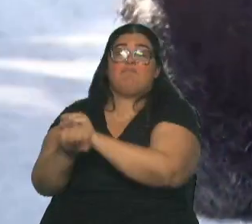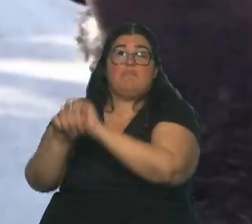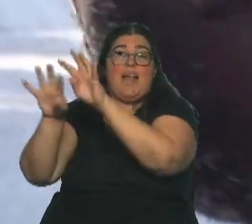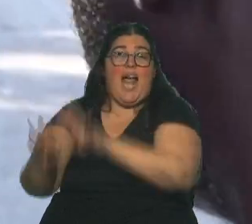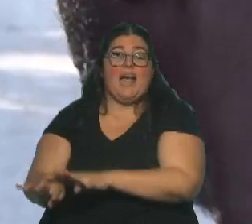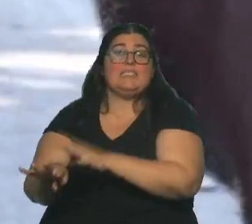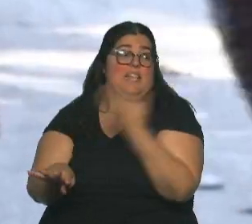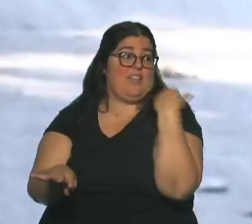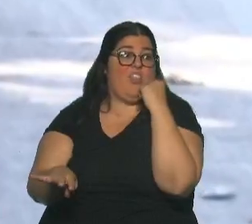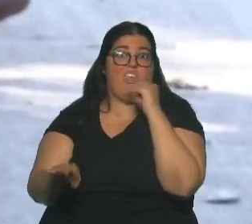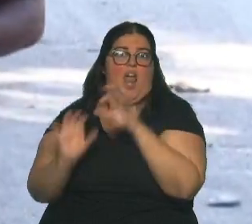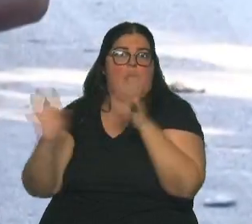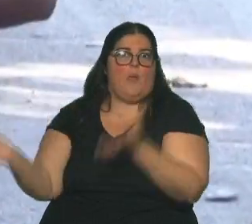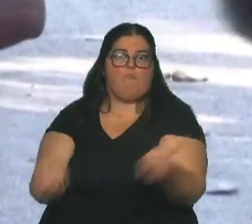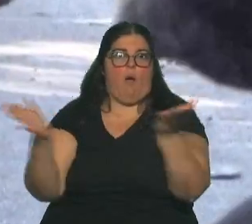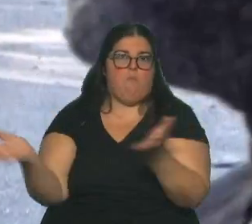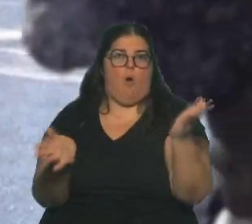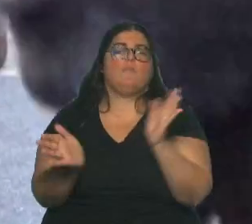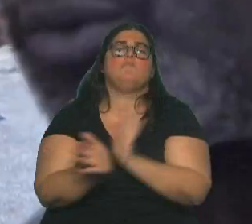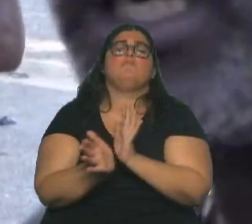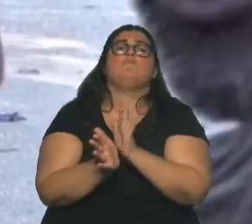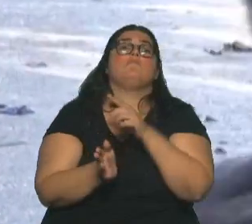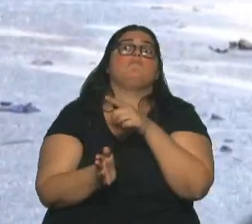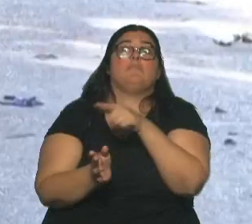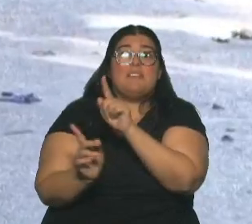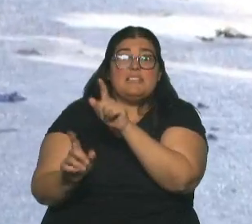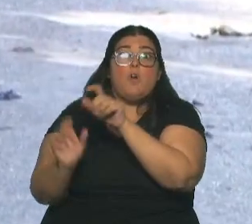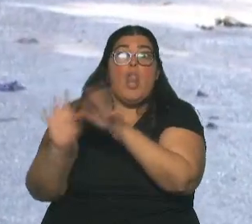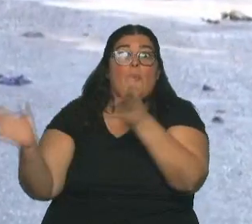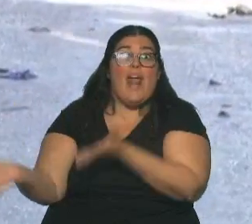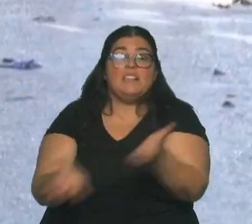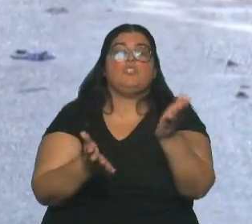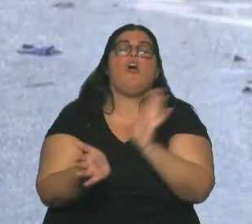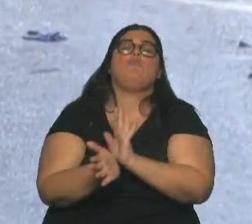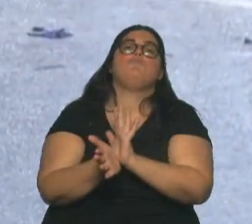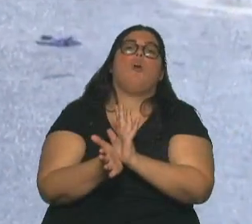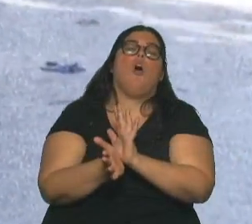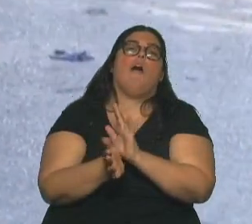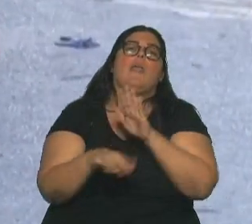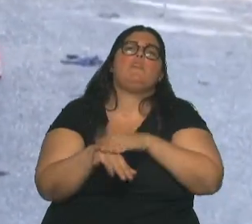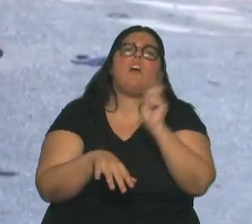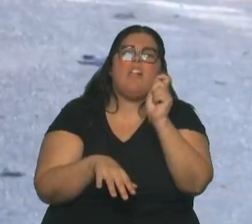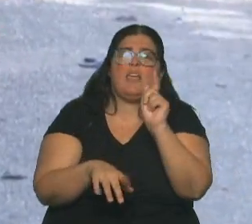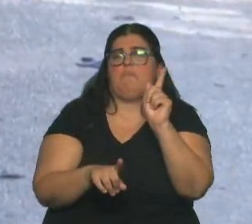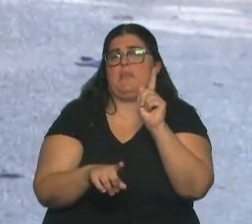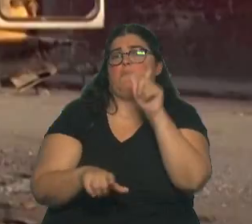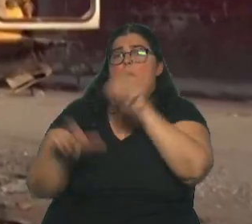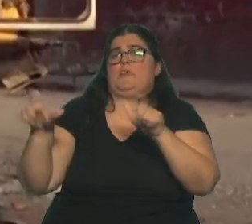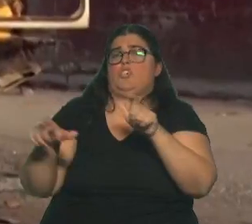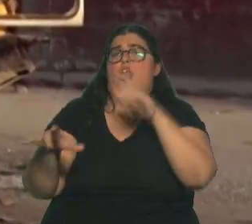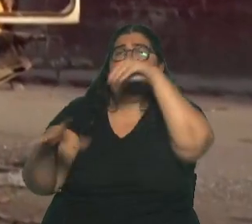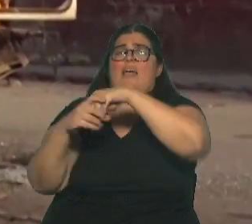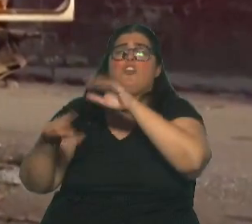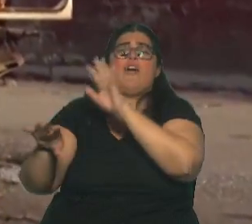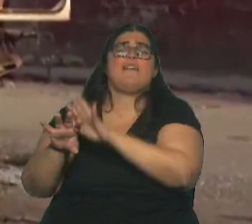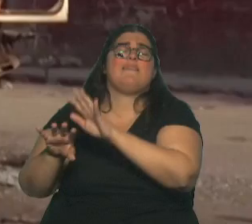en los últimos días. Bueno, como parte de esta liberación están justamente quienes estaban en la cárcel